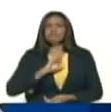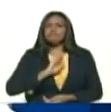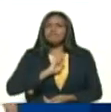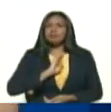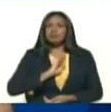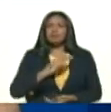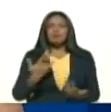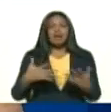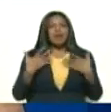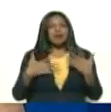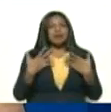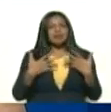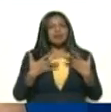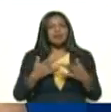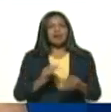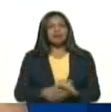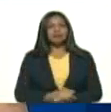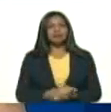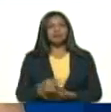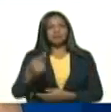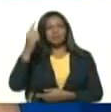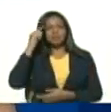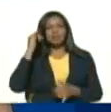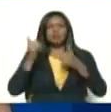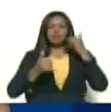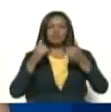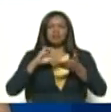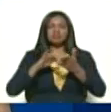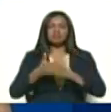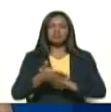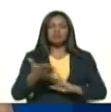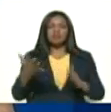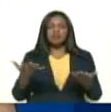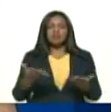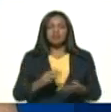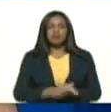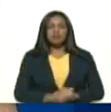me da mucha alegría de este día de fiesta es que